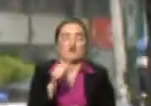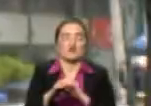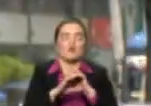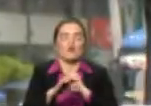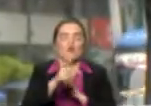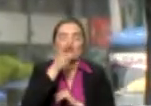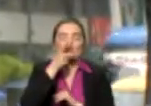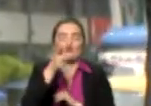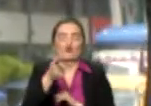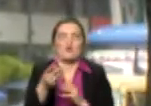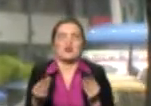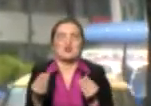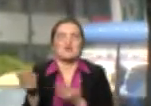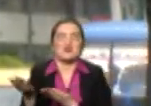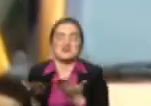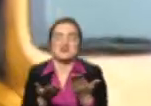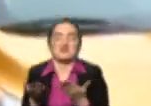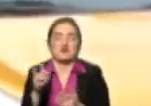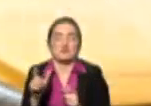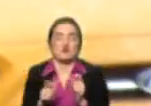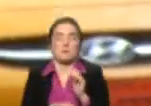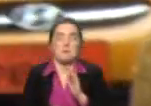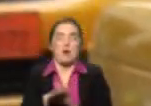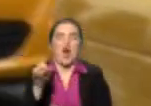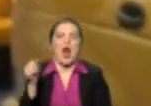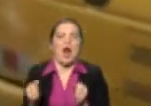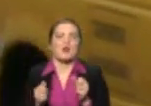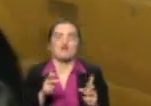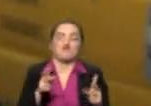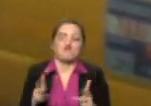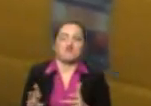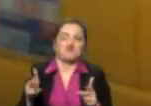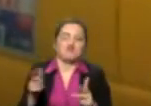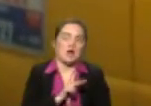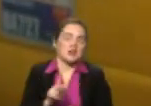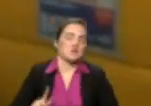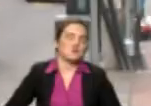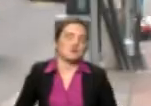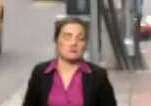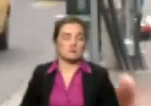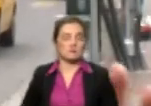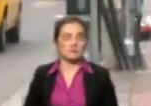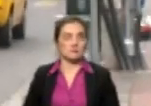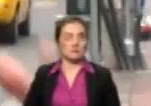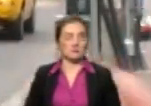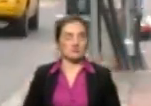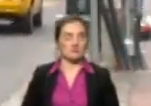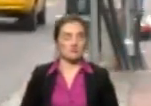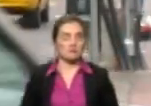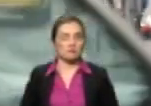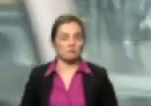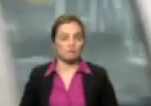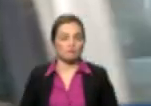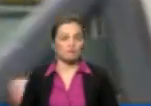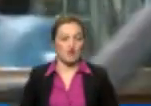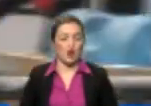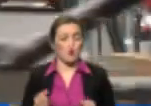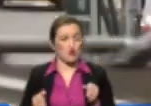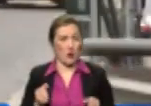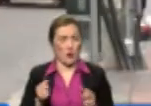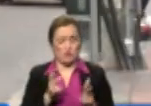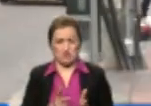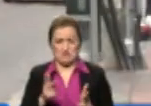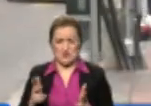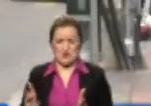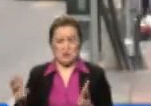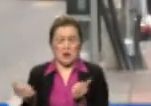transporte público eficiente, lo que provoca mayor presencia de vehículos particulares. Principalmente porque ocupa mucho